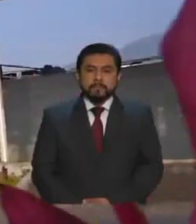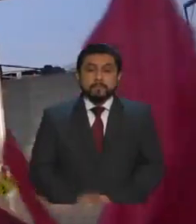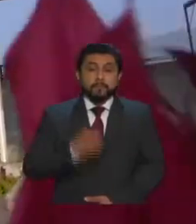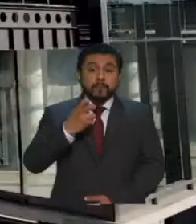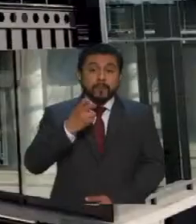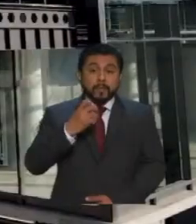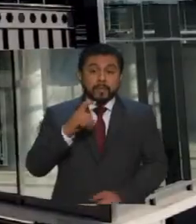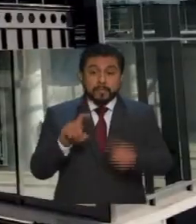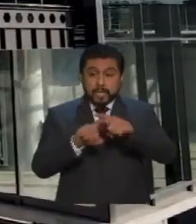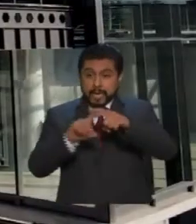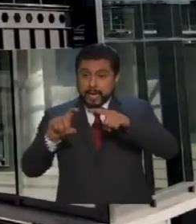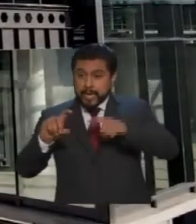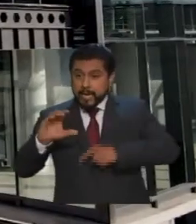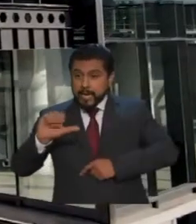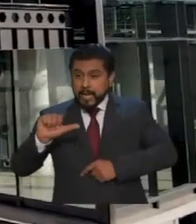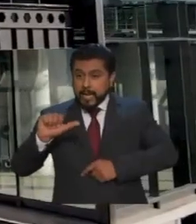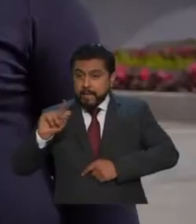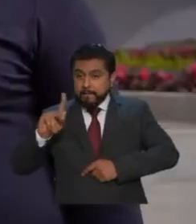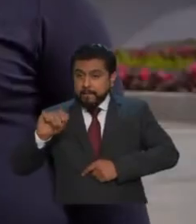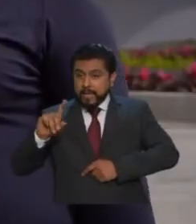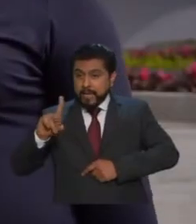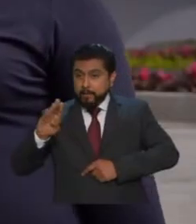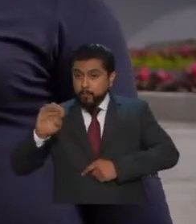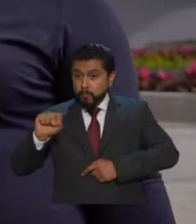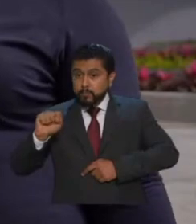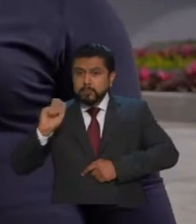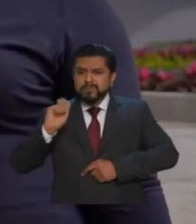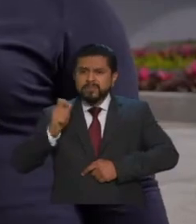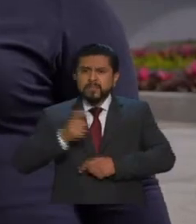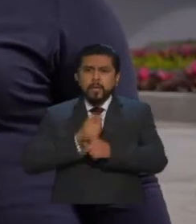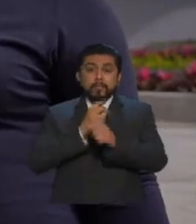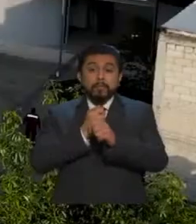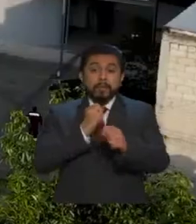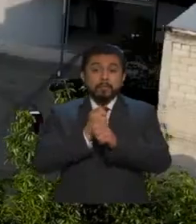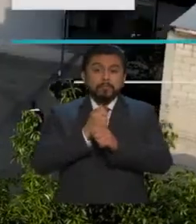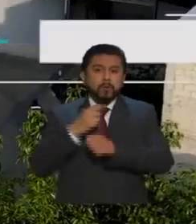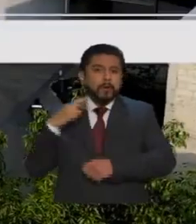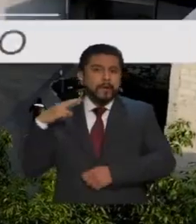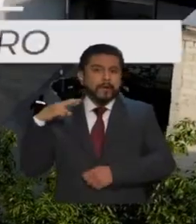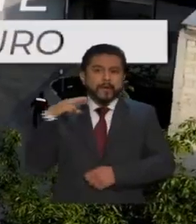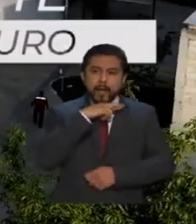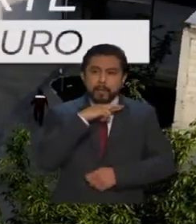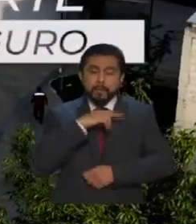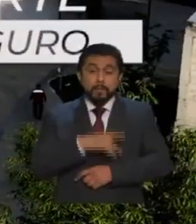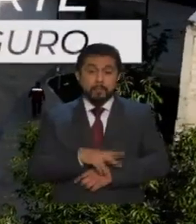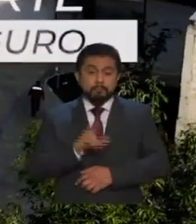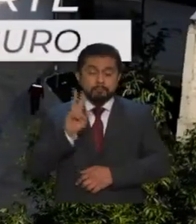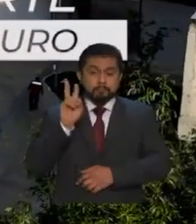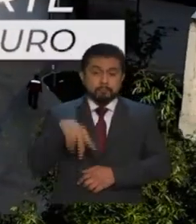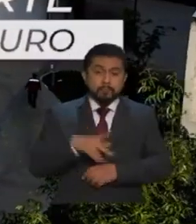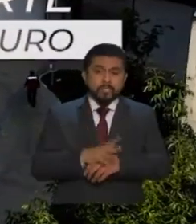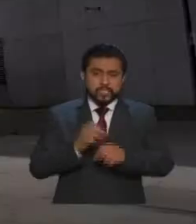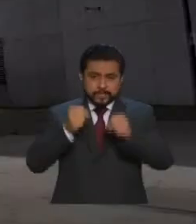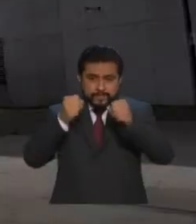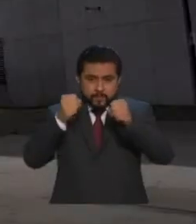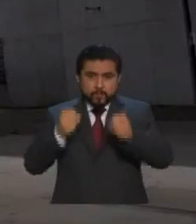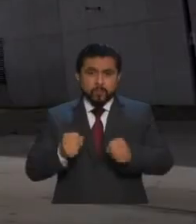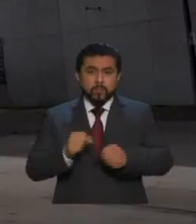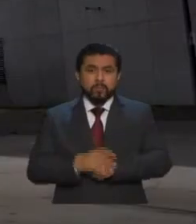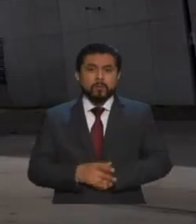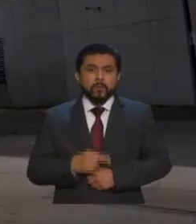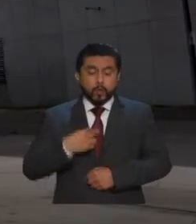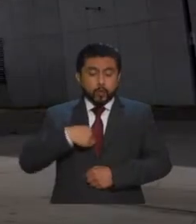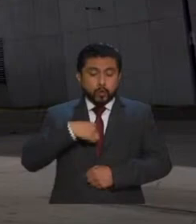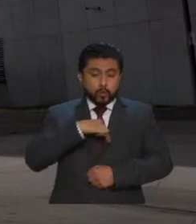el cablebús es un medio de transporte muy rápido, muy seguro.